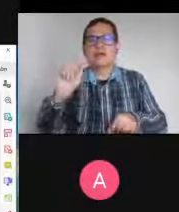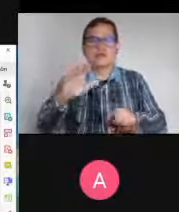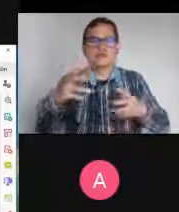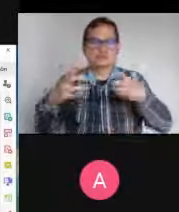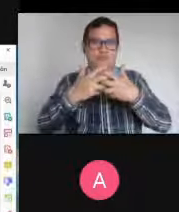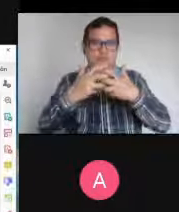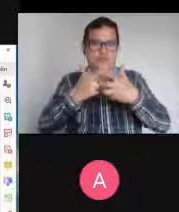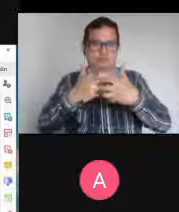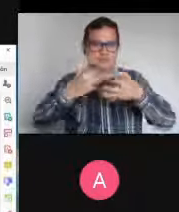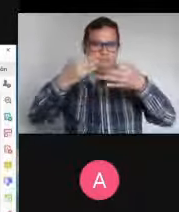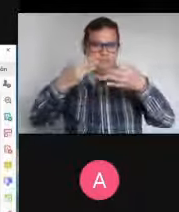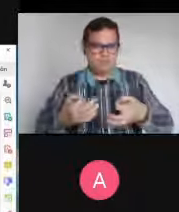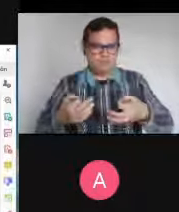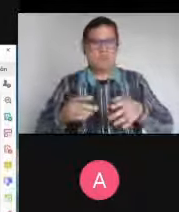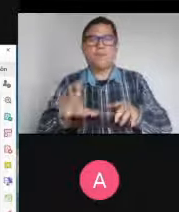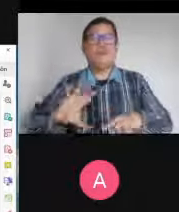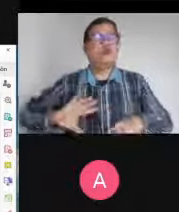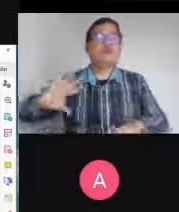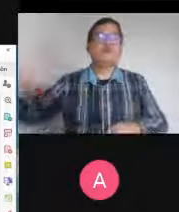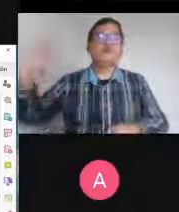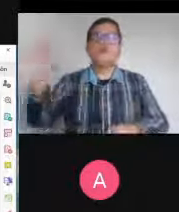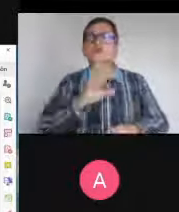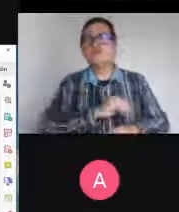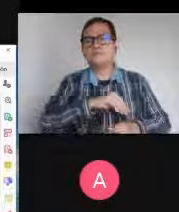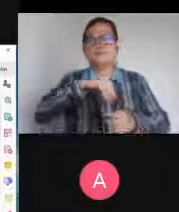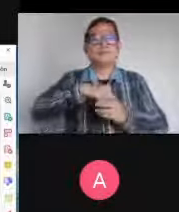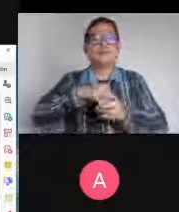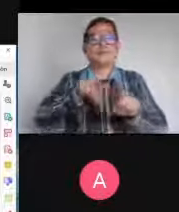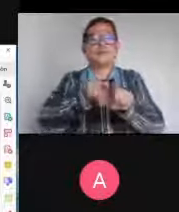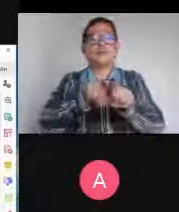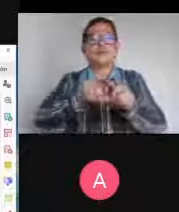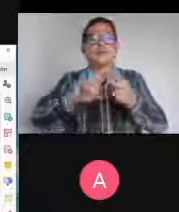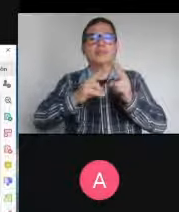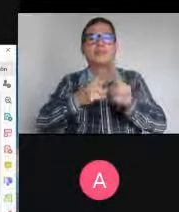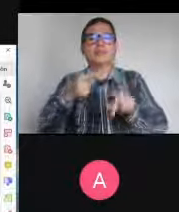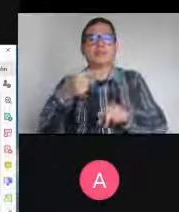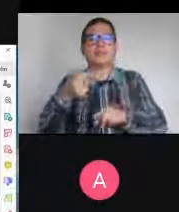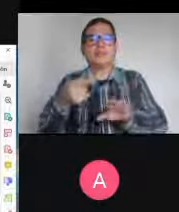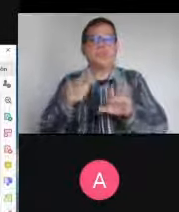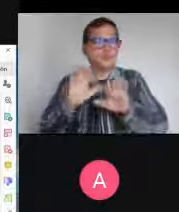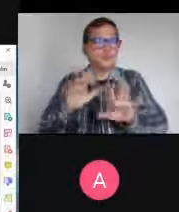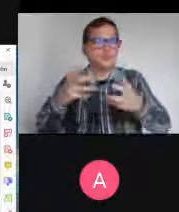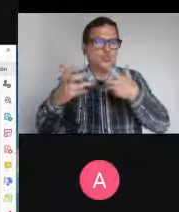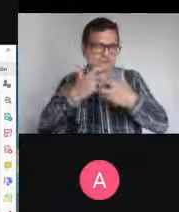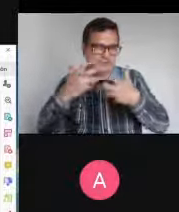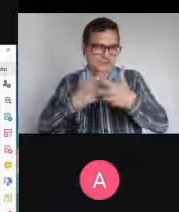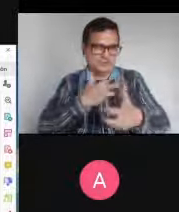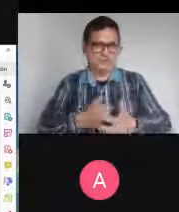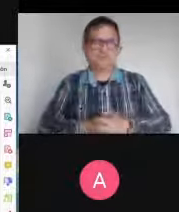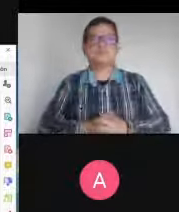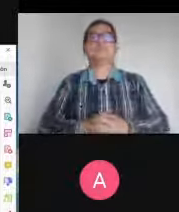¿listo? Entonces tener en cuenta que toda esta parte de abajo es como si fuera el negativo de nuestro sistema.